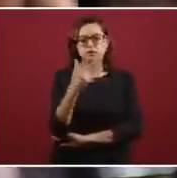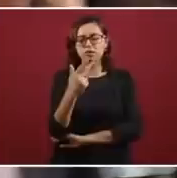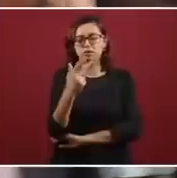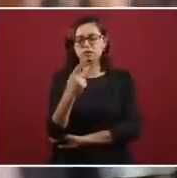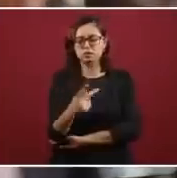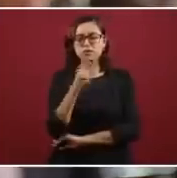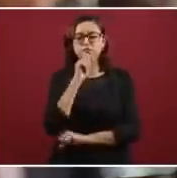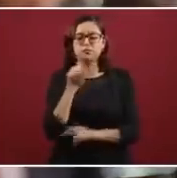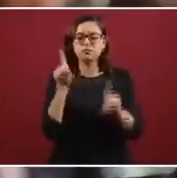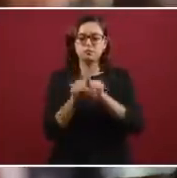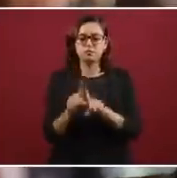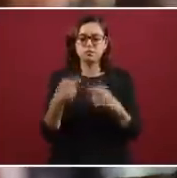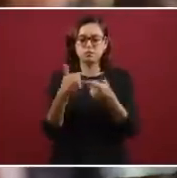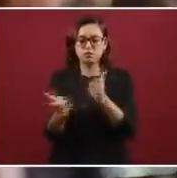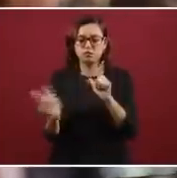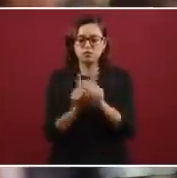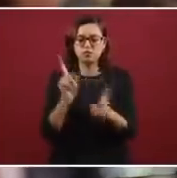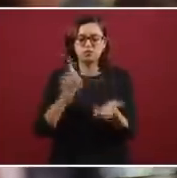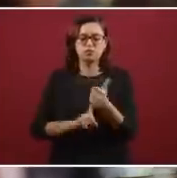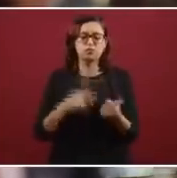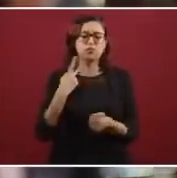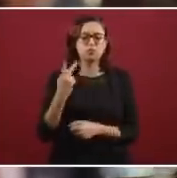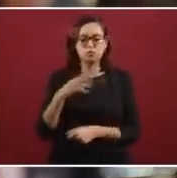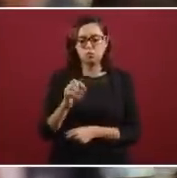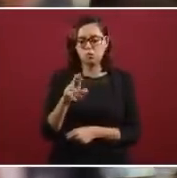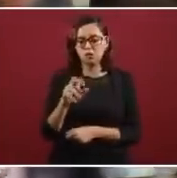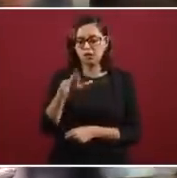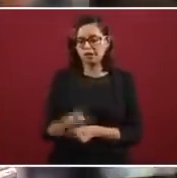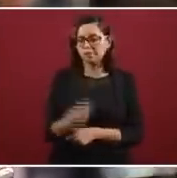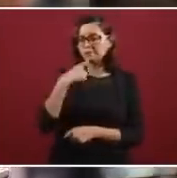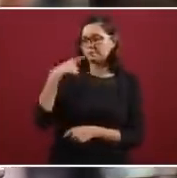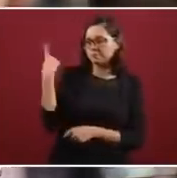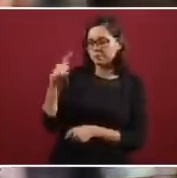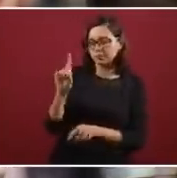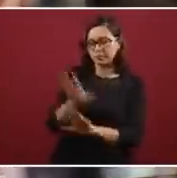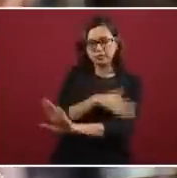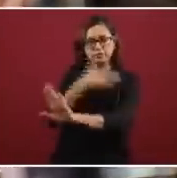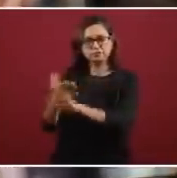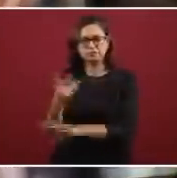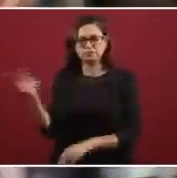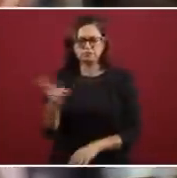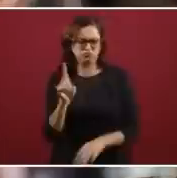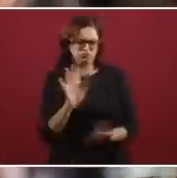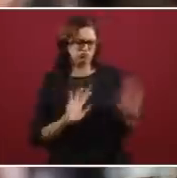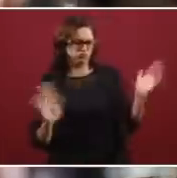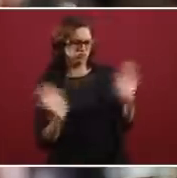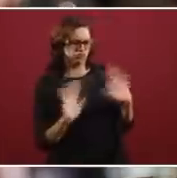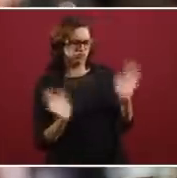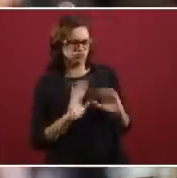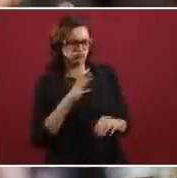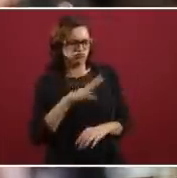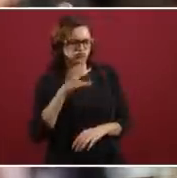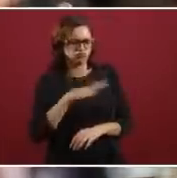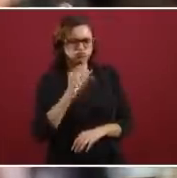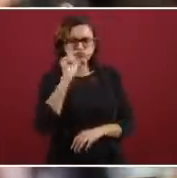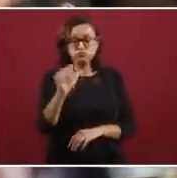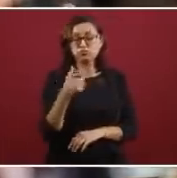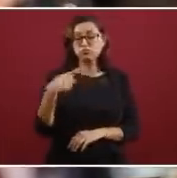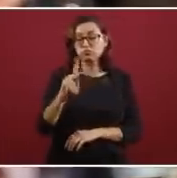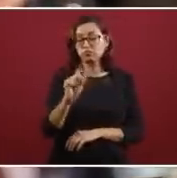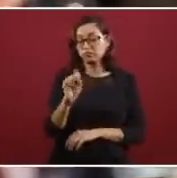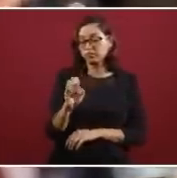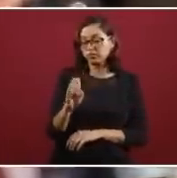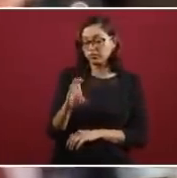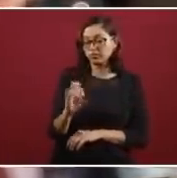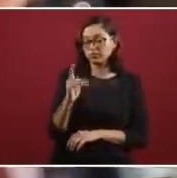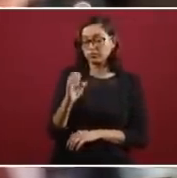Justicia de Morena por presunto nepotismo. Ellos lo niegan y, por otro lado, la Secretaría del Bienestar, María Luisa Albores, se